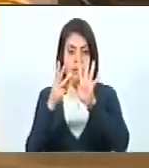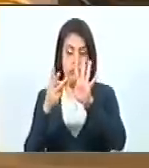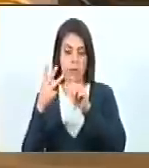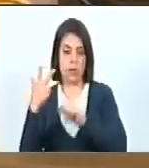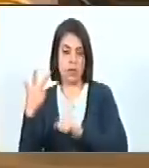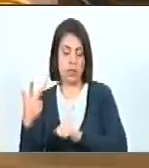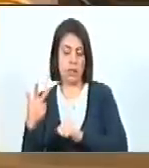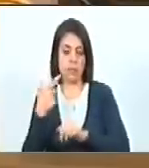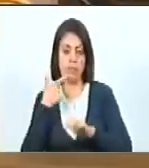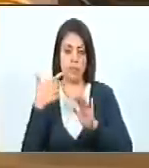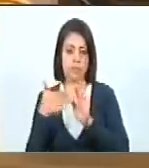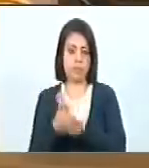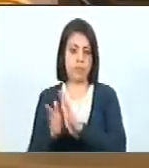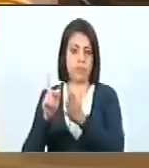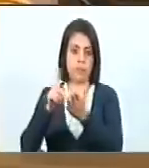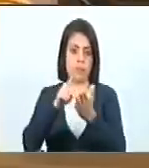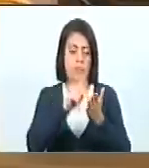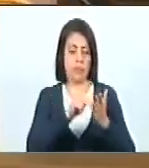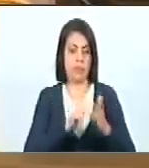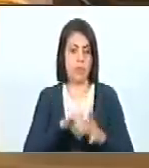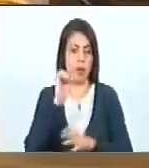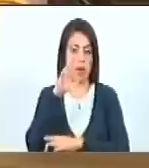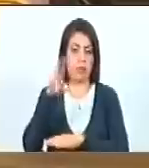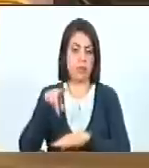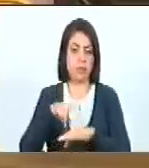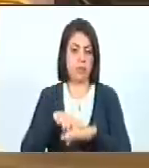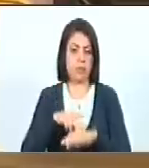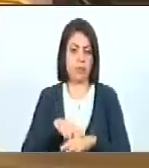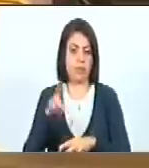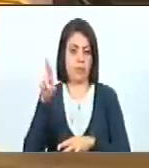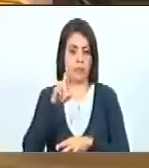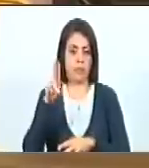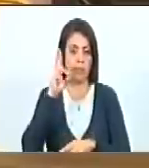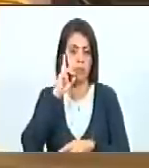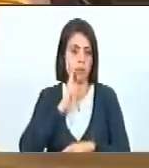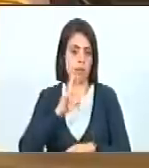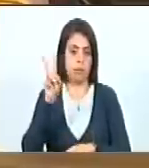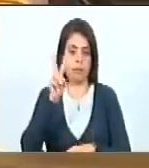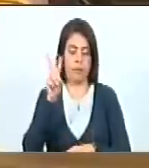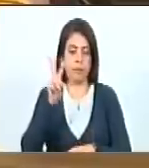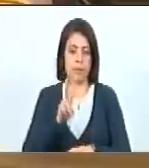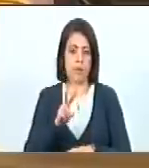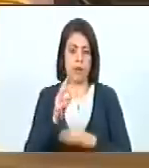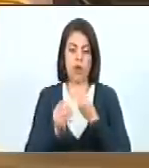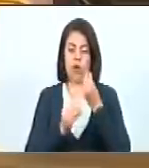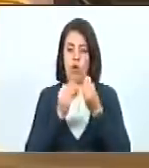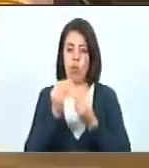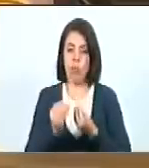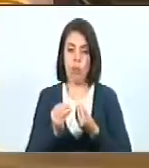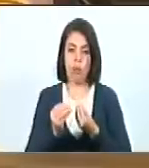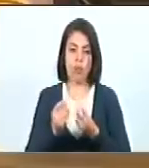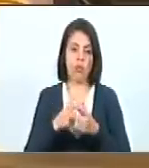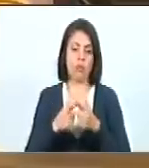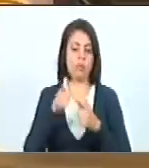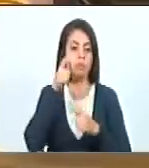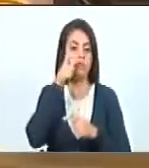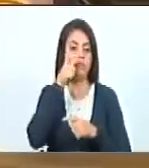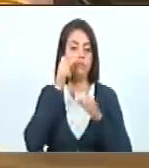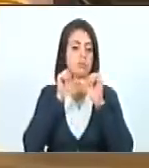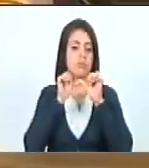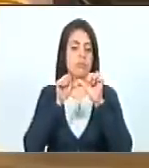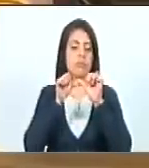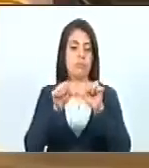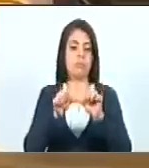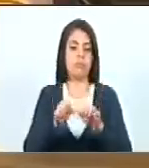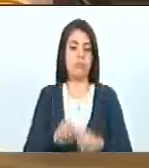1483 sobre la participación de la Asamblea Nacional de la República Bolivariana de Venezuela como observador